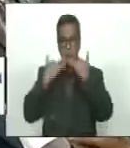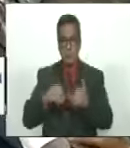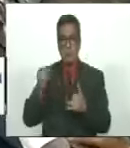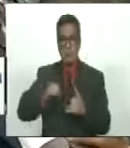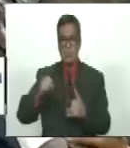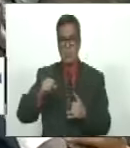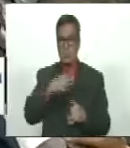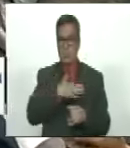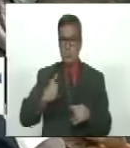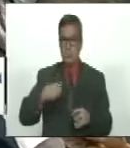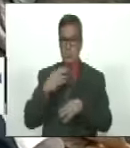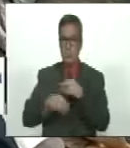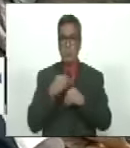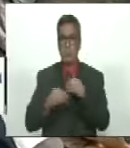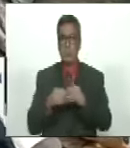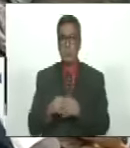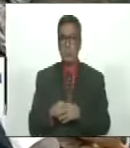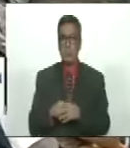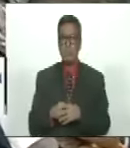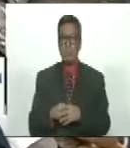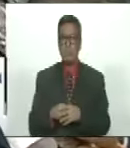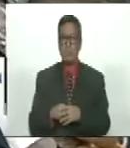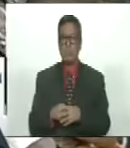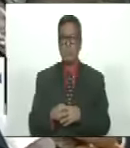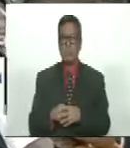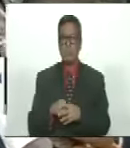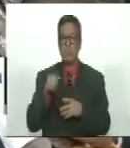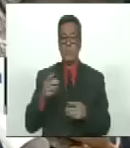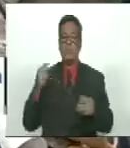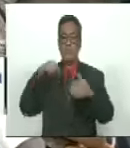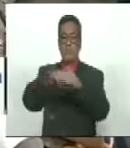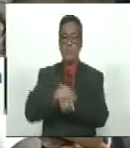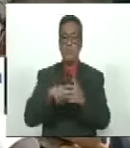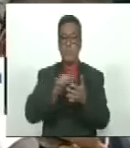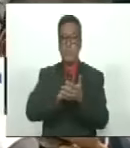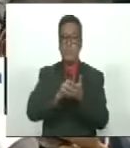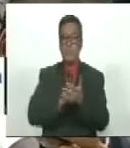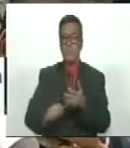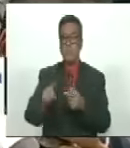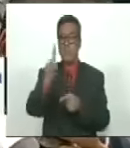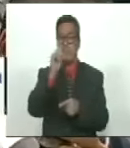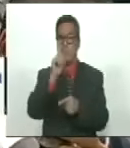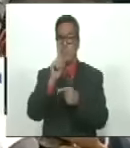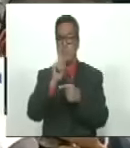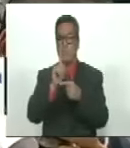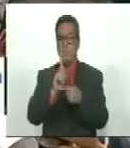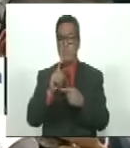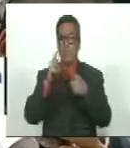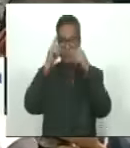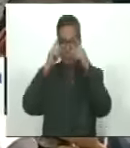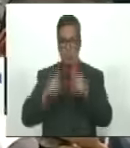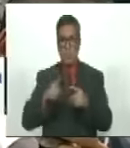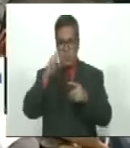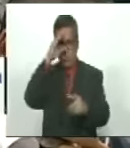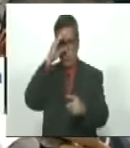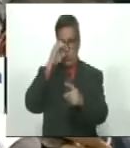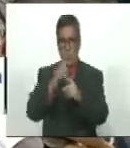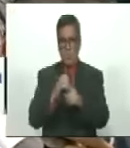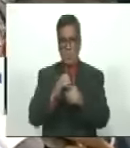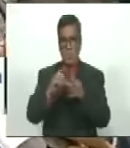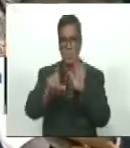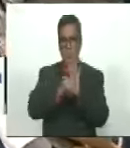quiero hacer se refiere a una incorporación en el artículo 1 que define el objeto de la